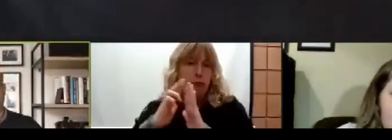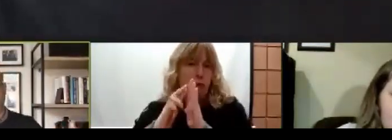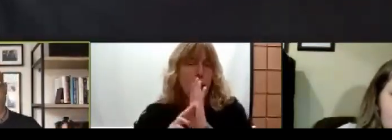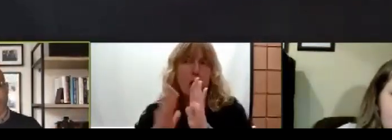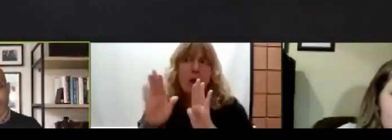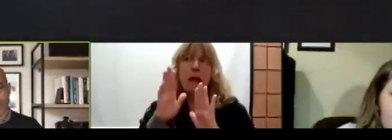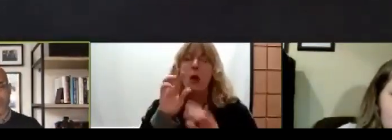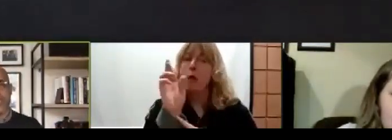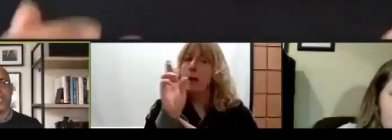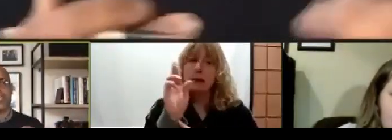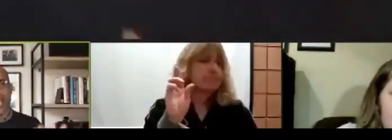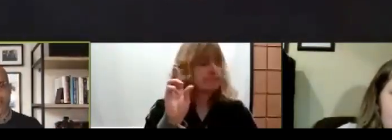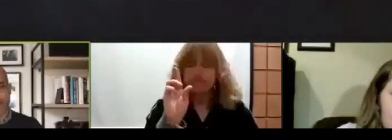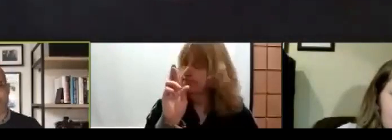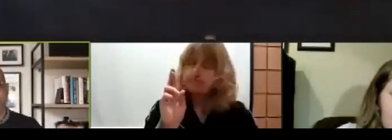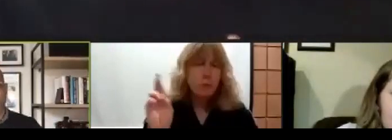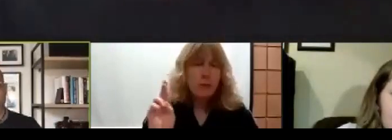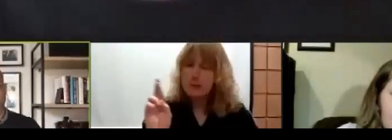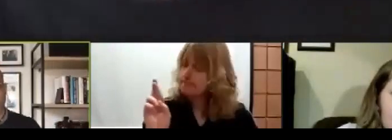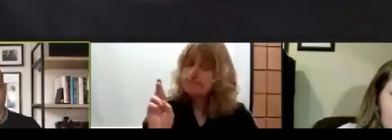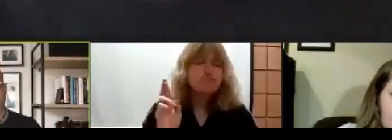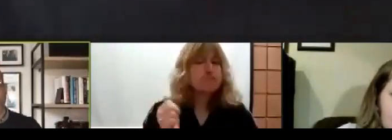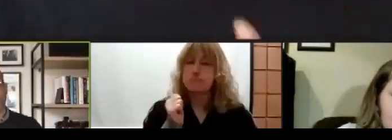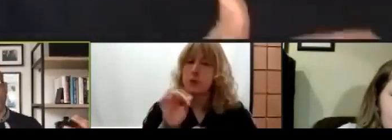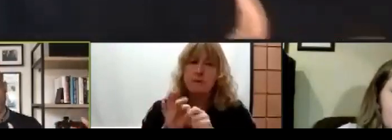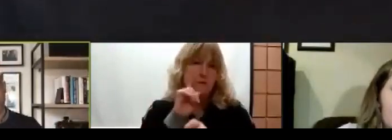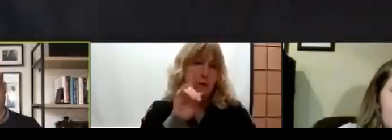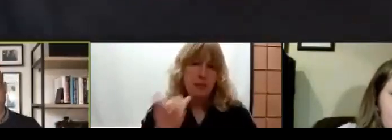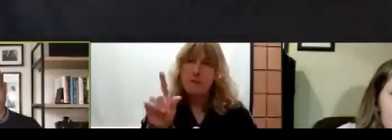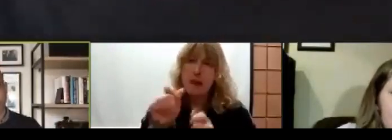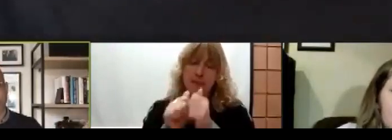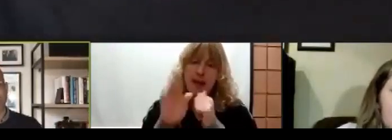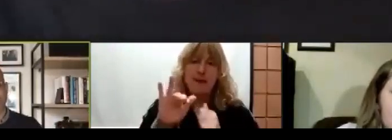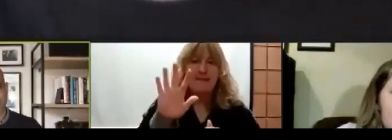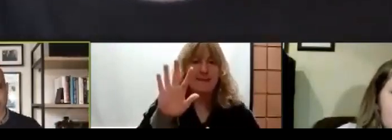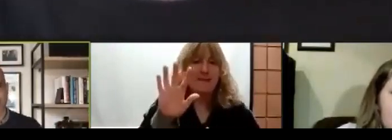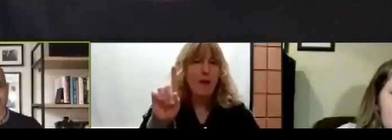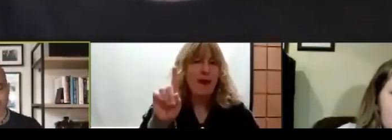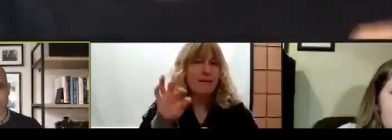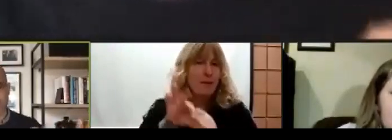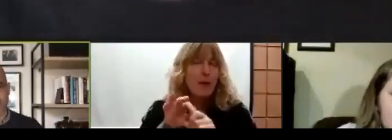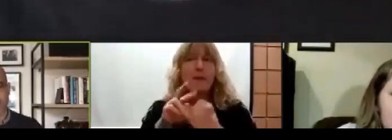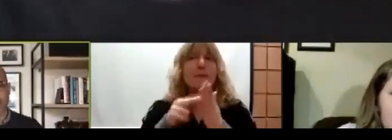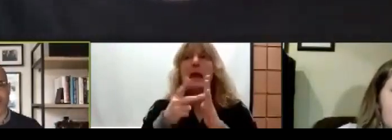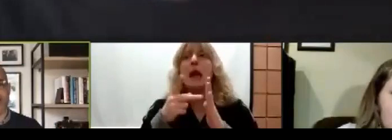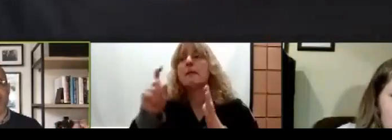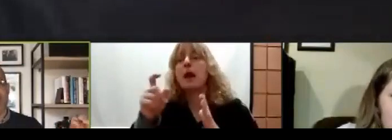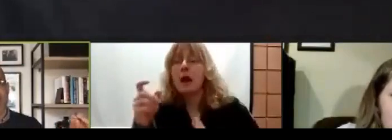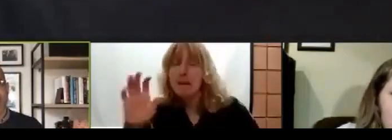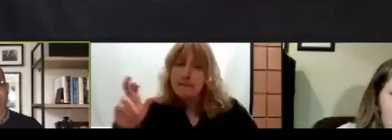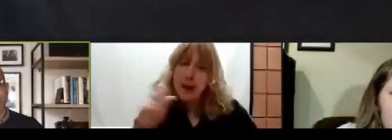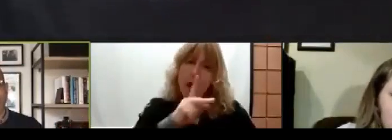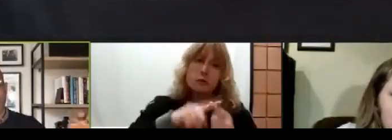trabajar así que el el el salario mínimo fue quitado de esta